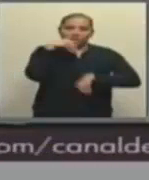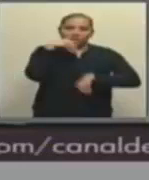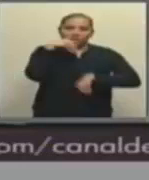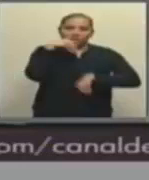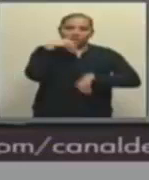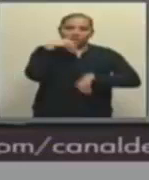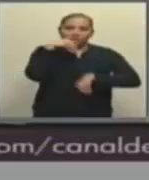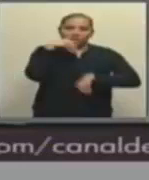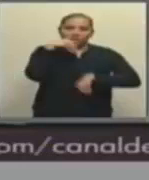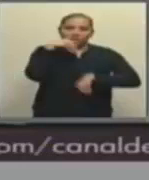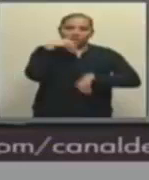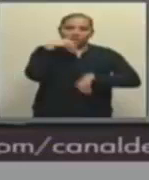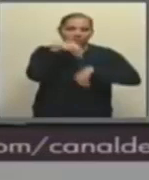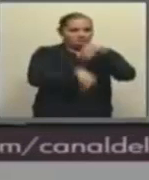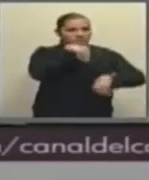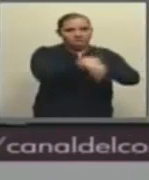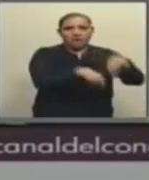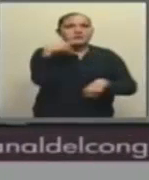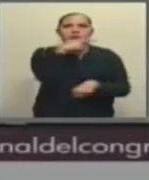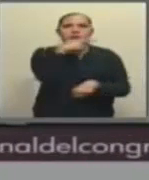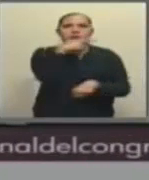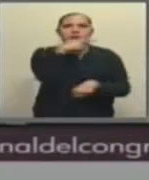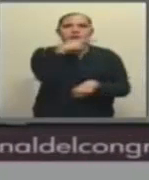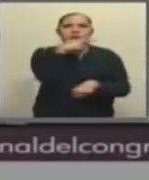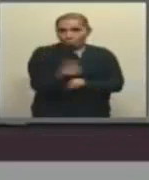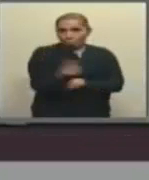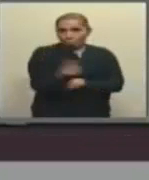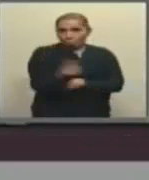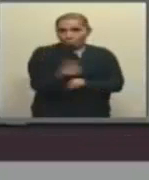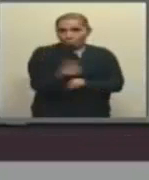tienen que aprobar rápido y les urge.